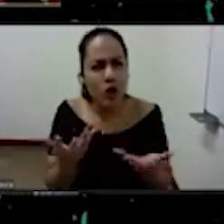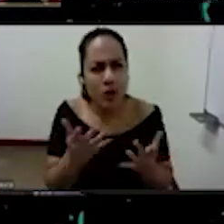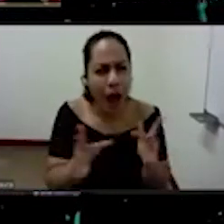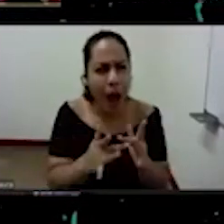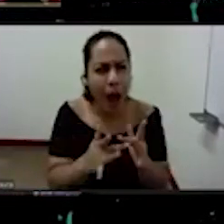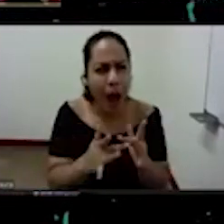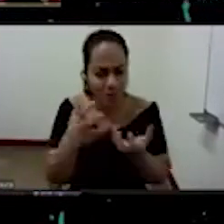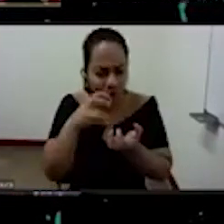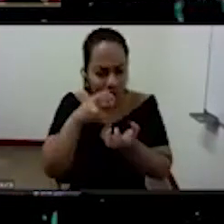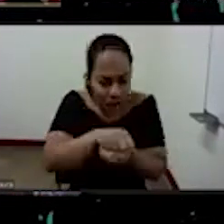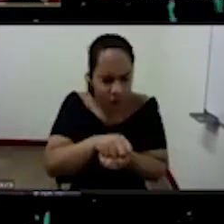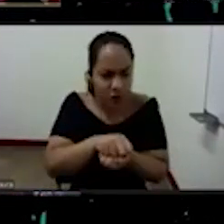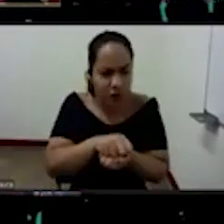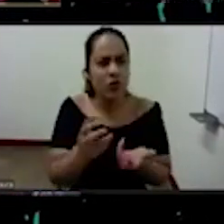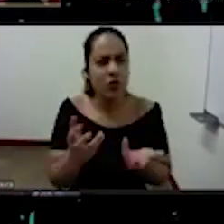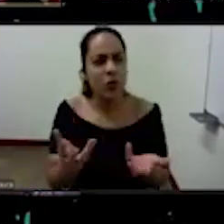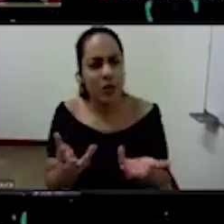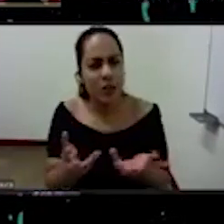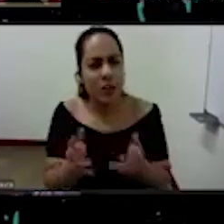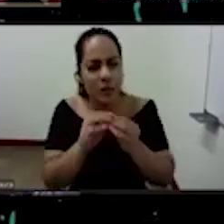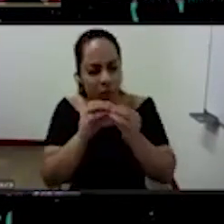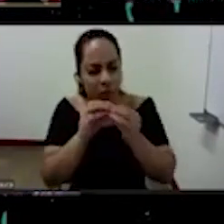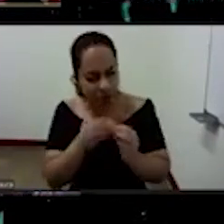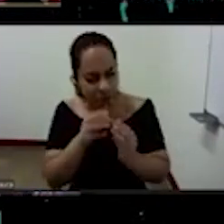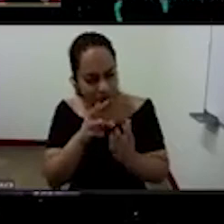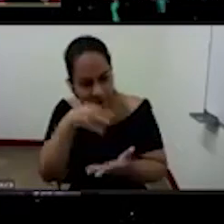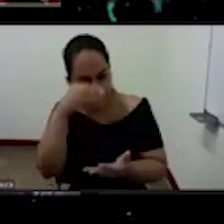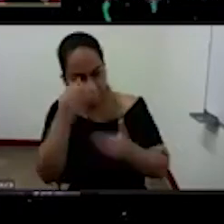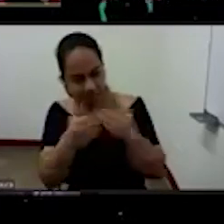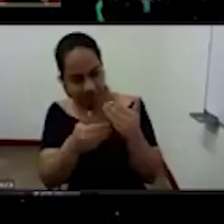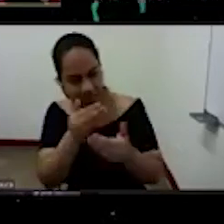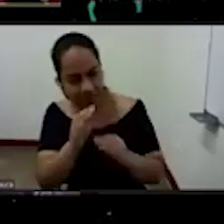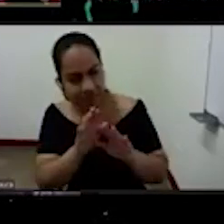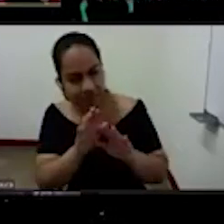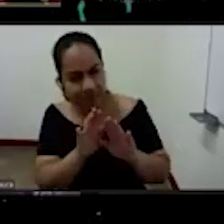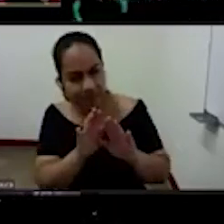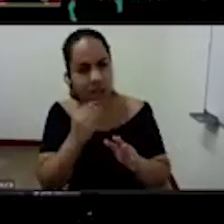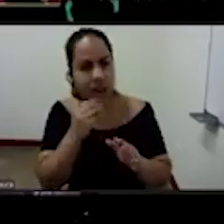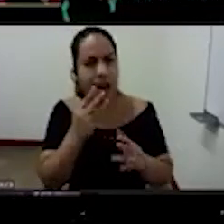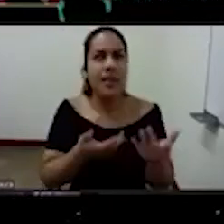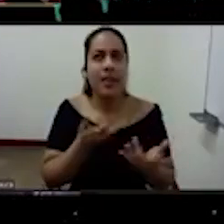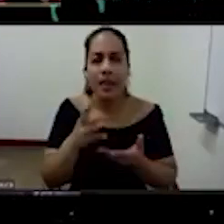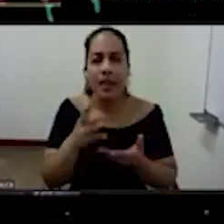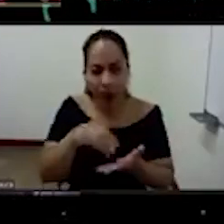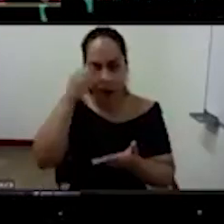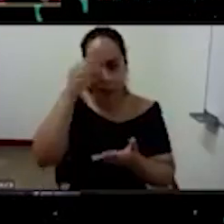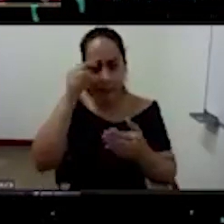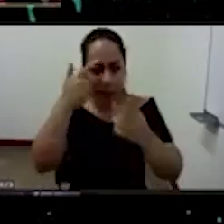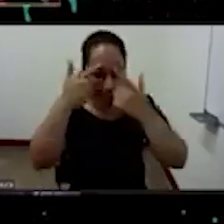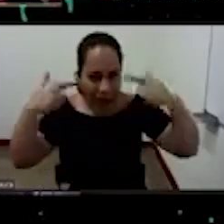en el aprendizaje del lenguaje